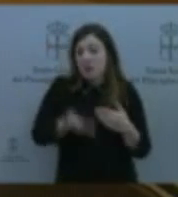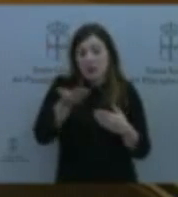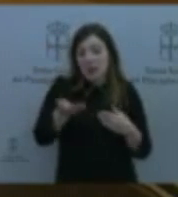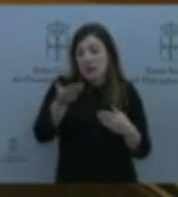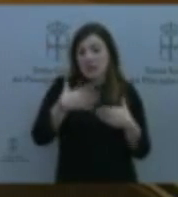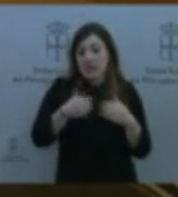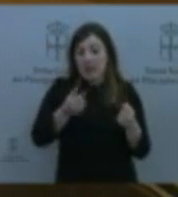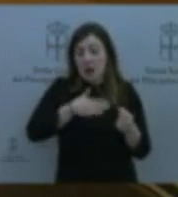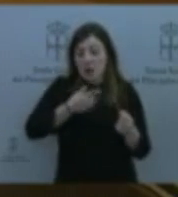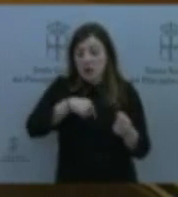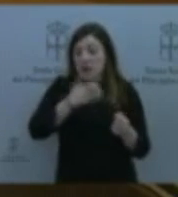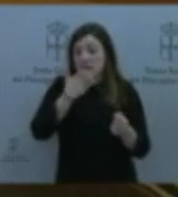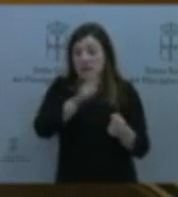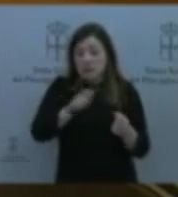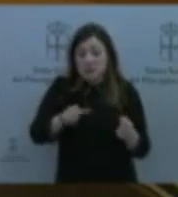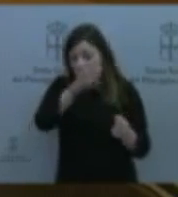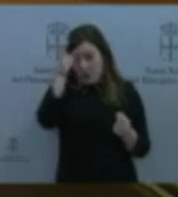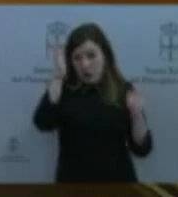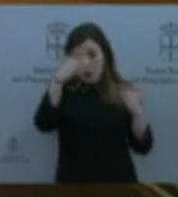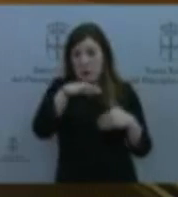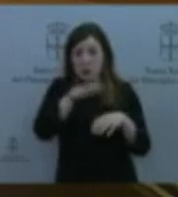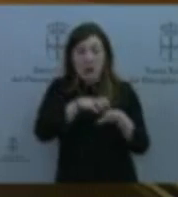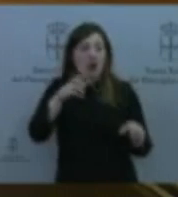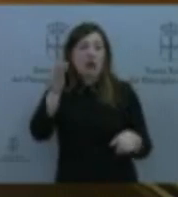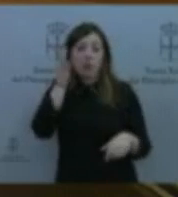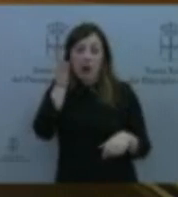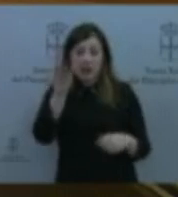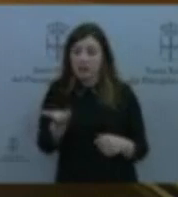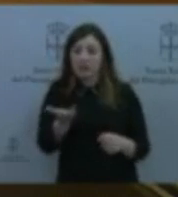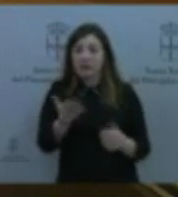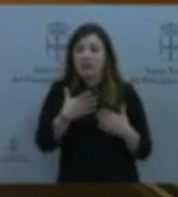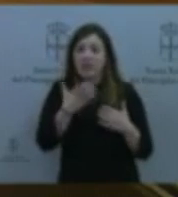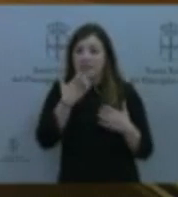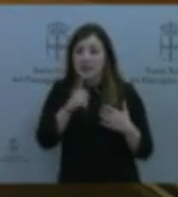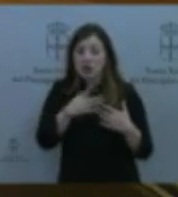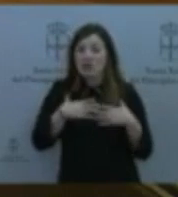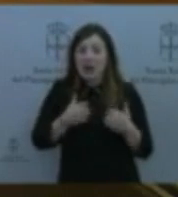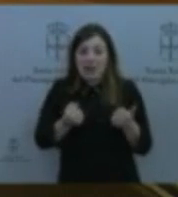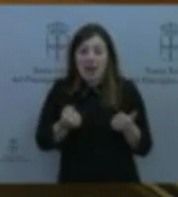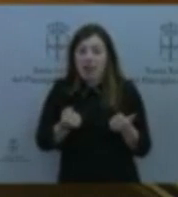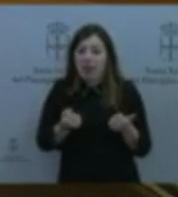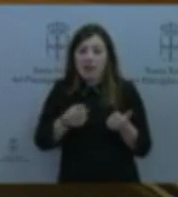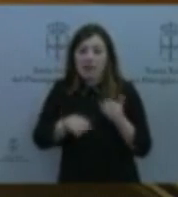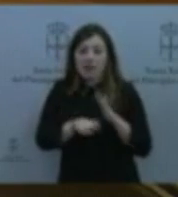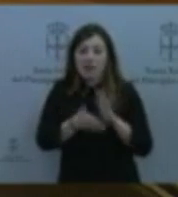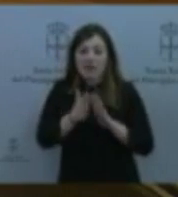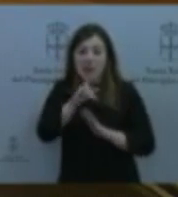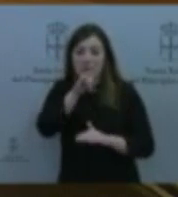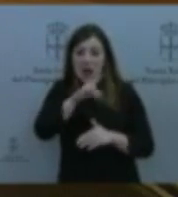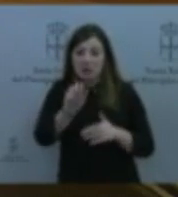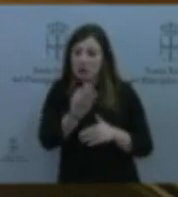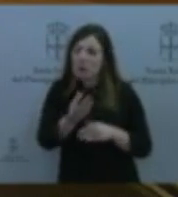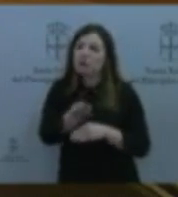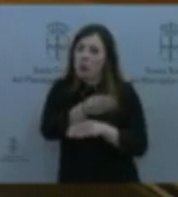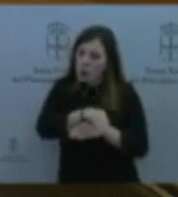son mayoritariamente mujeres, la sanidad no late. Entonces creemos que hay que cuidar a quienes cuiden. Y